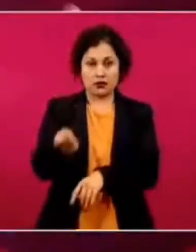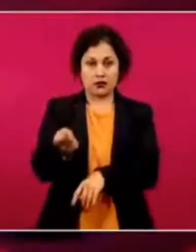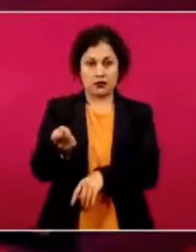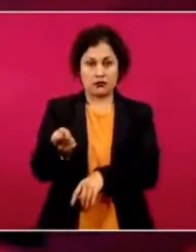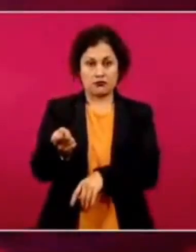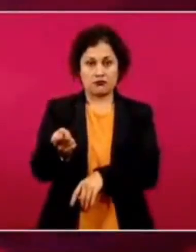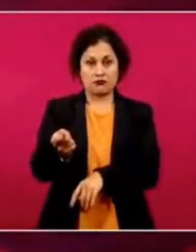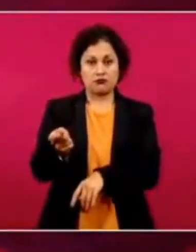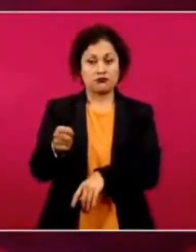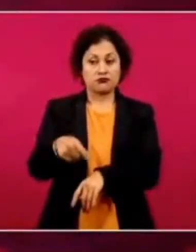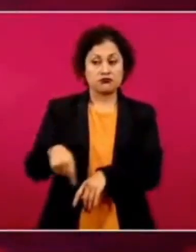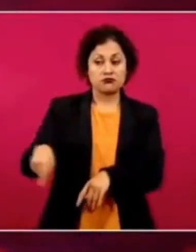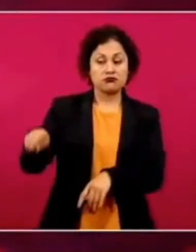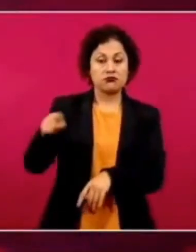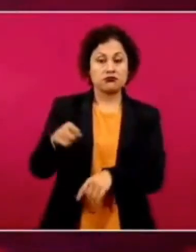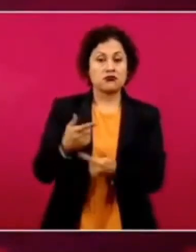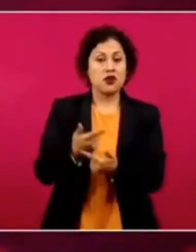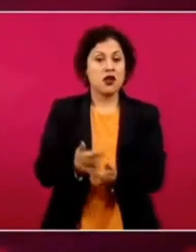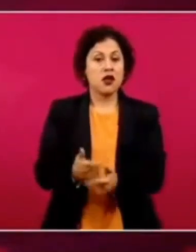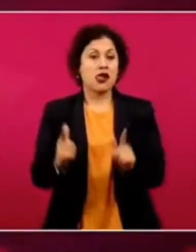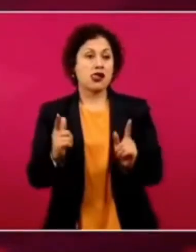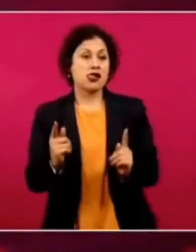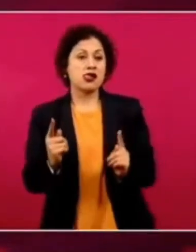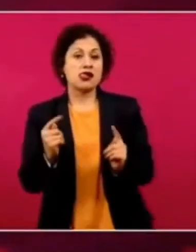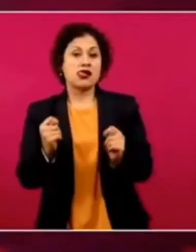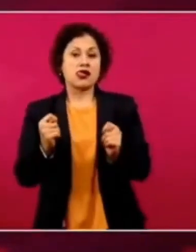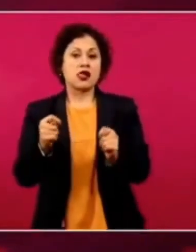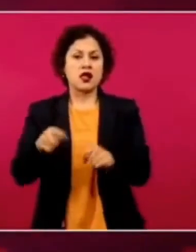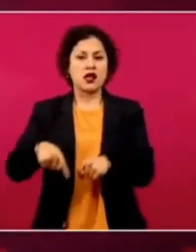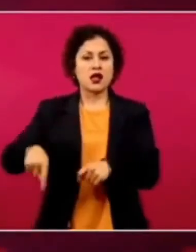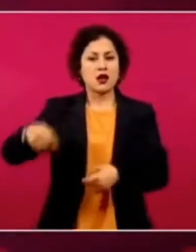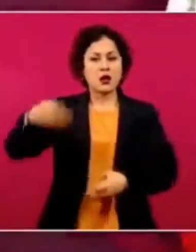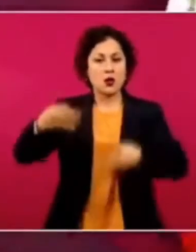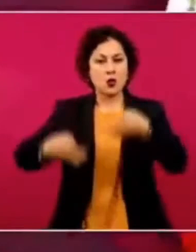libertad a presuntos delincuentes,